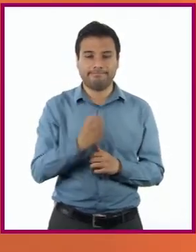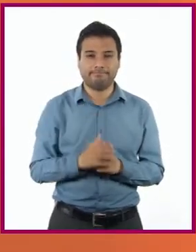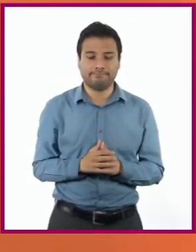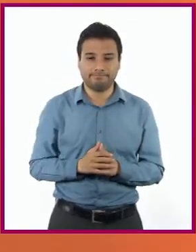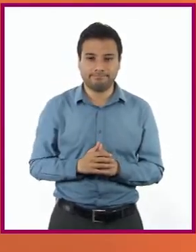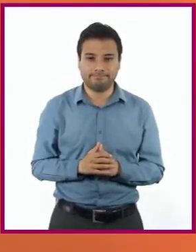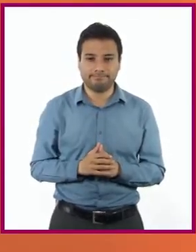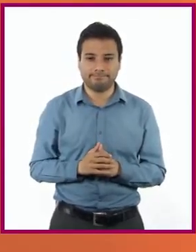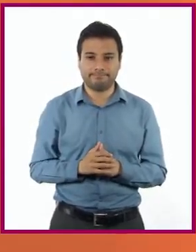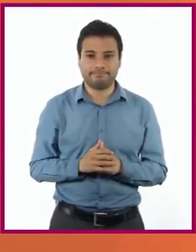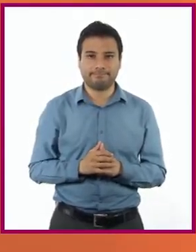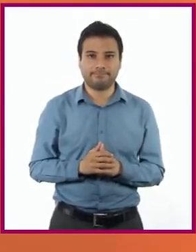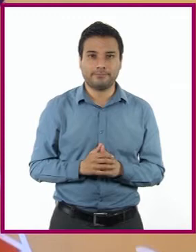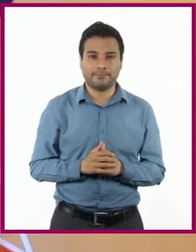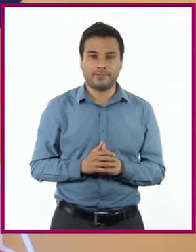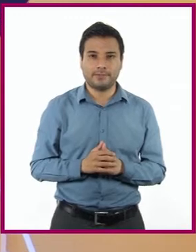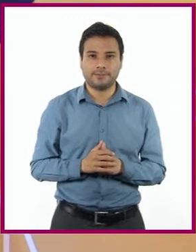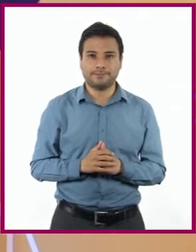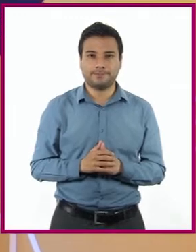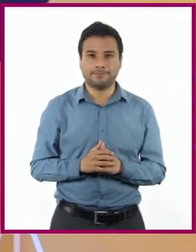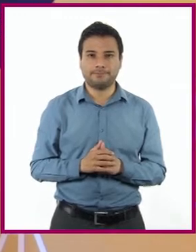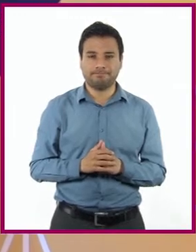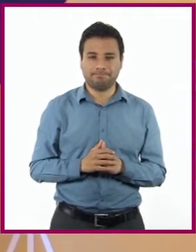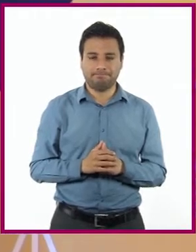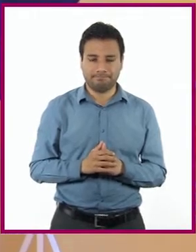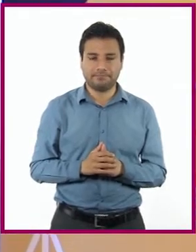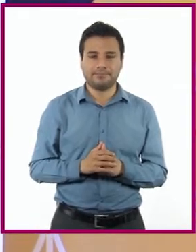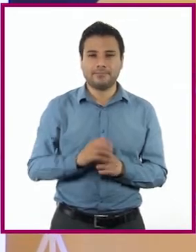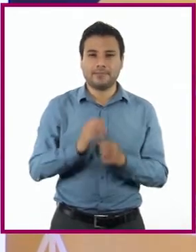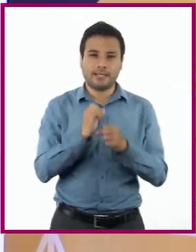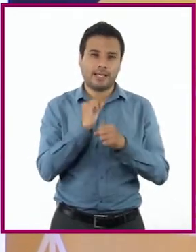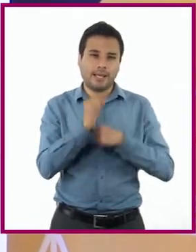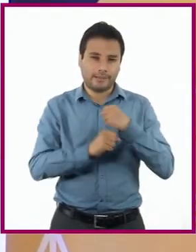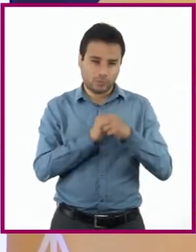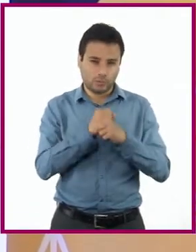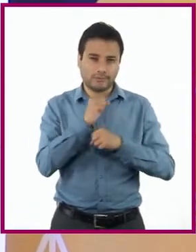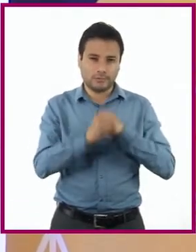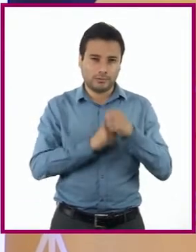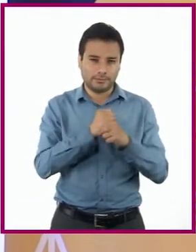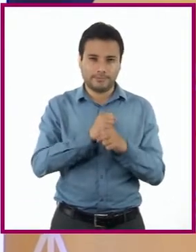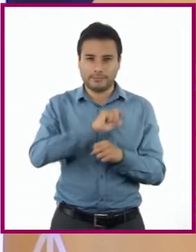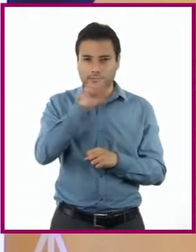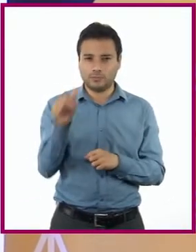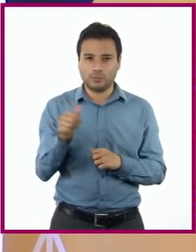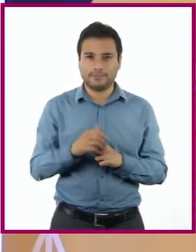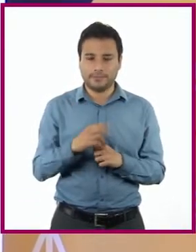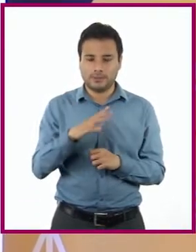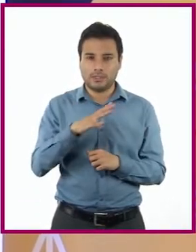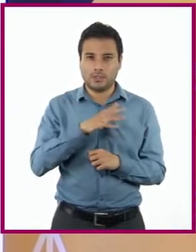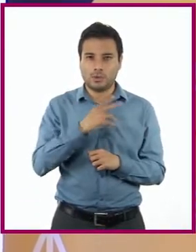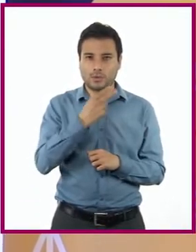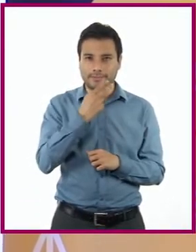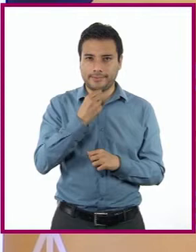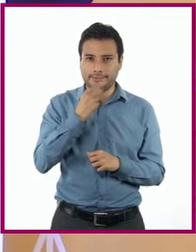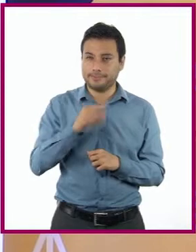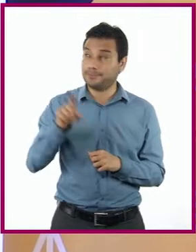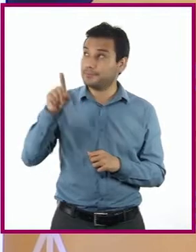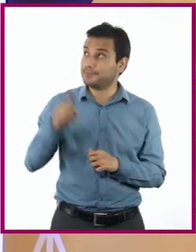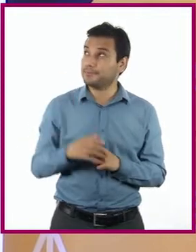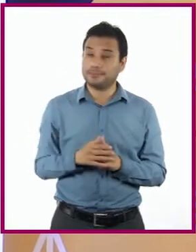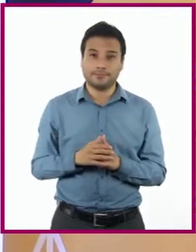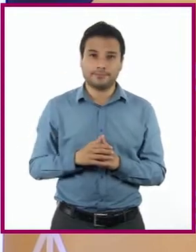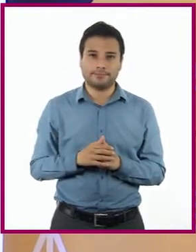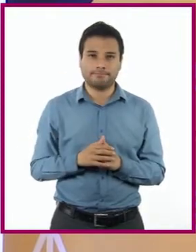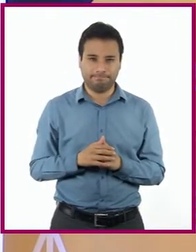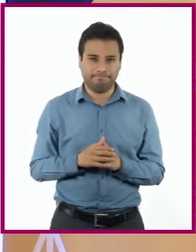Leslie. Más adelante, en el tiempo, a inicios de nuestra era, tenemos a Ptolomeo, matemático, geógrafo